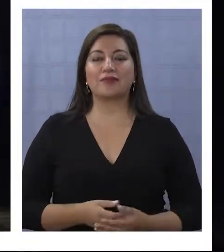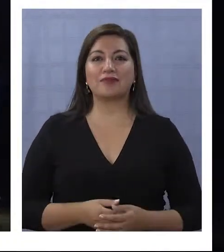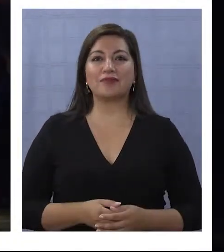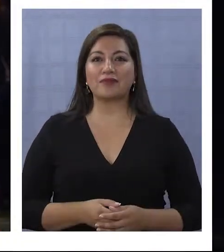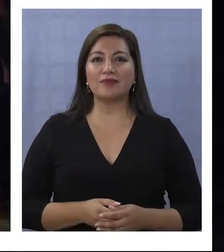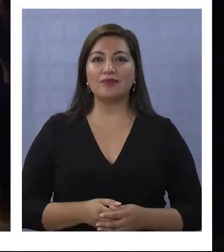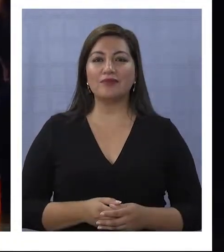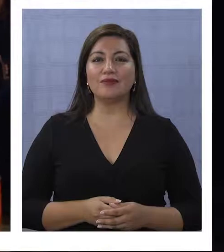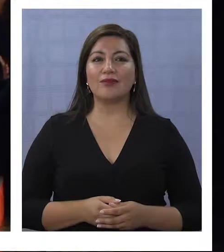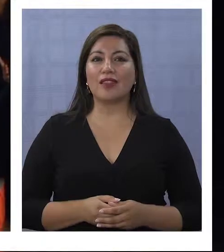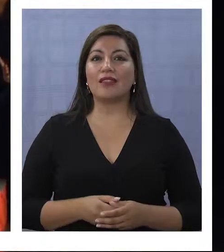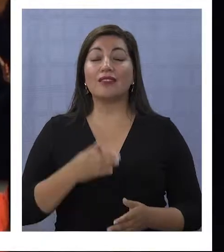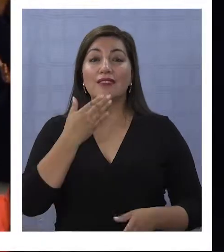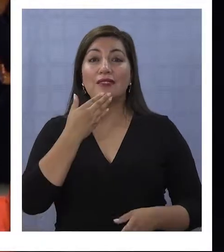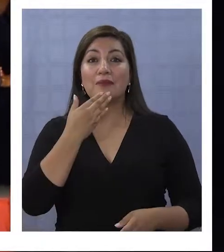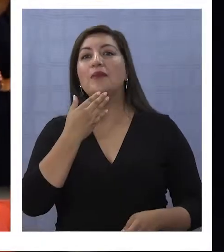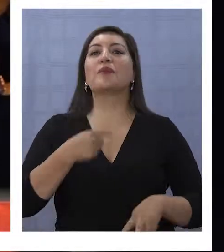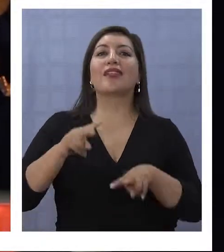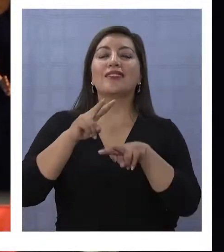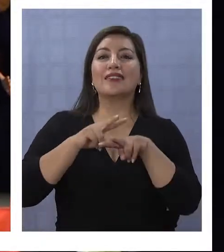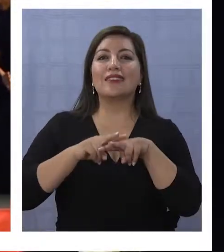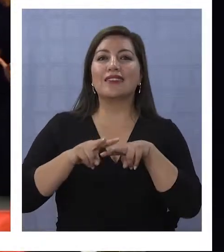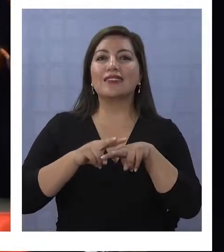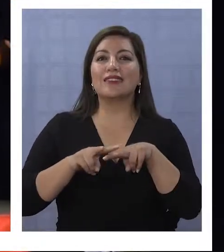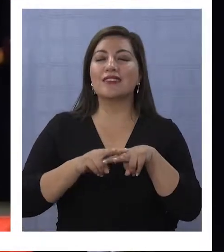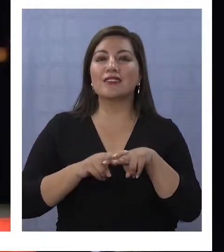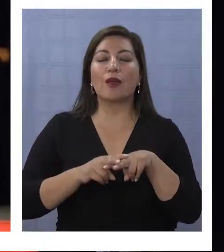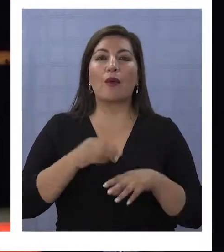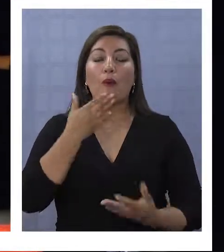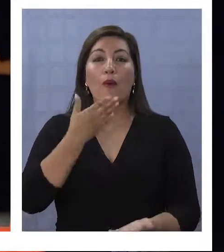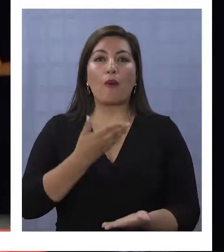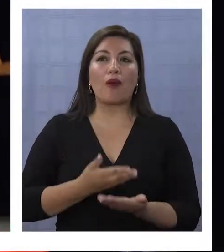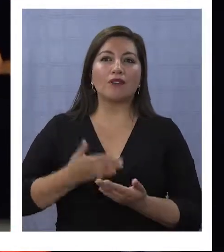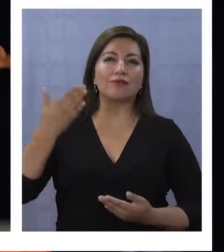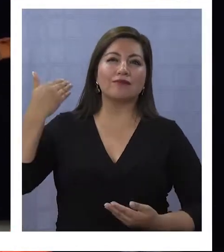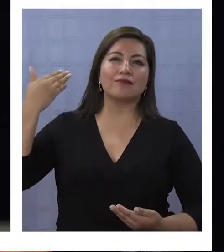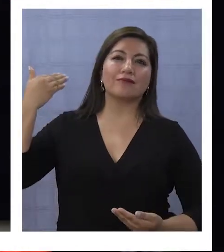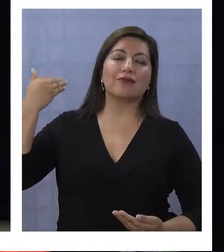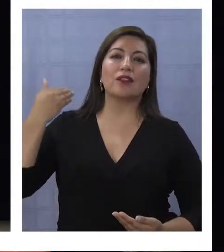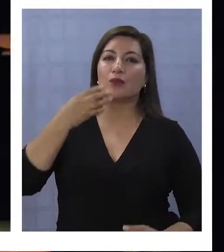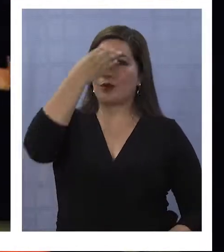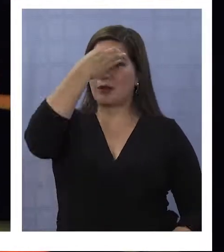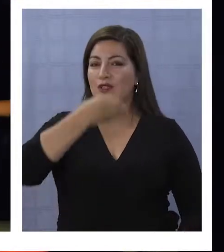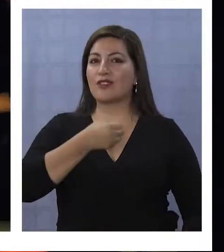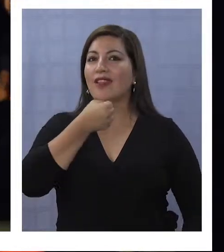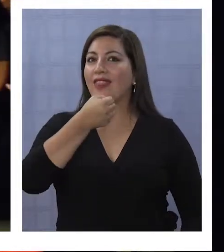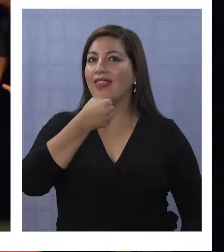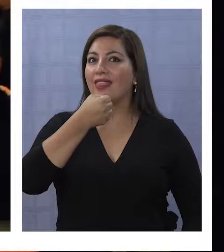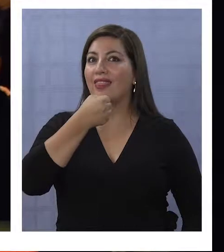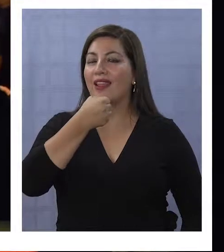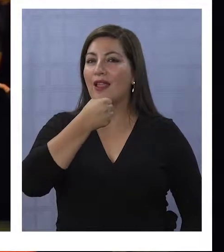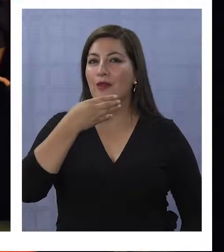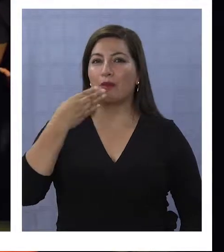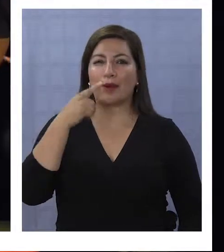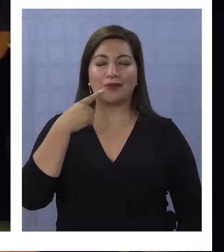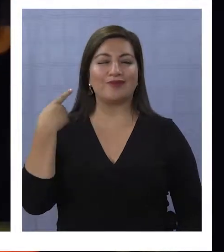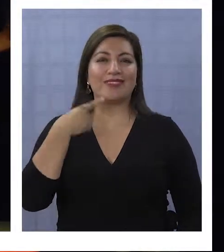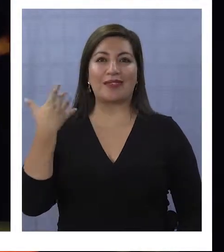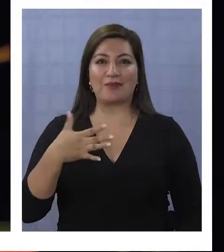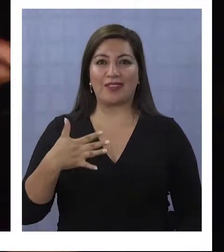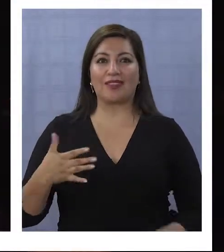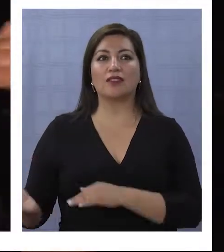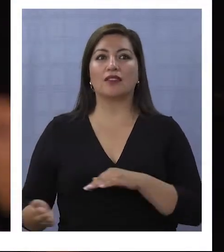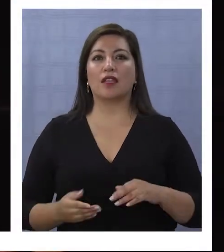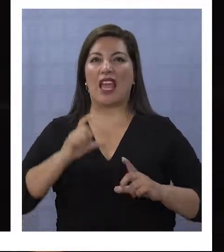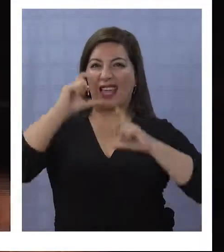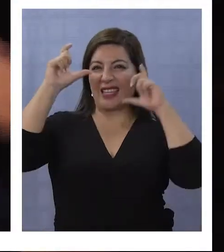Iquique, con el hilo conductor que muestra el auge y la decadencia de un locutor de radio. El teatro del gesto es el que nos gusta a nosotros.